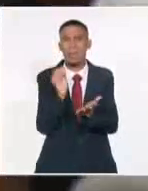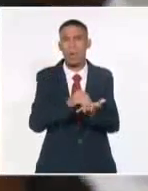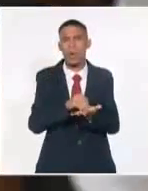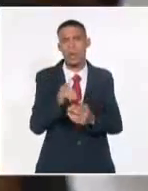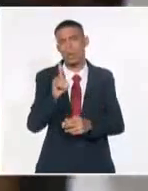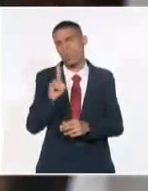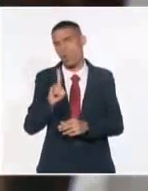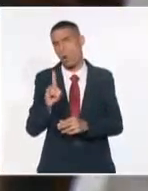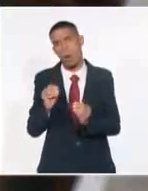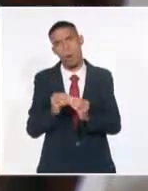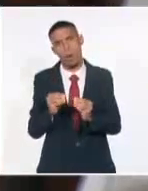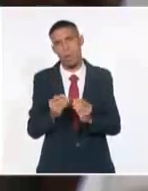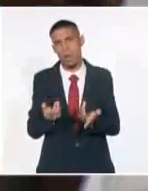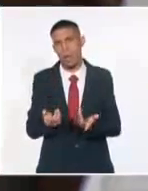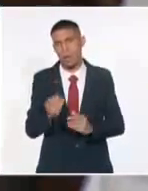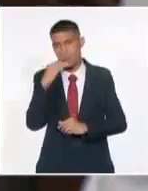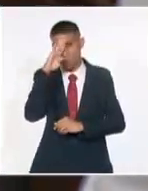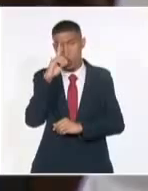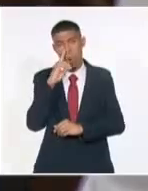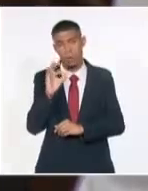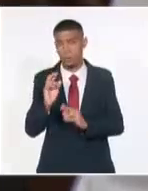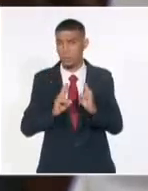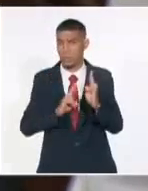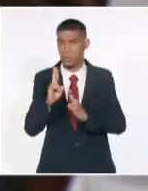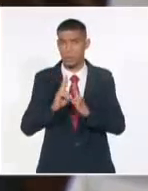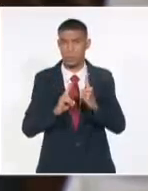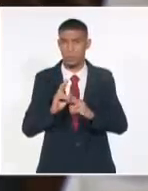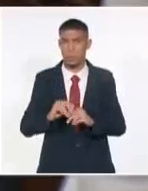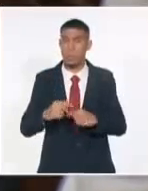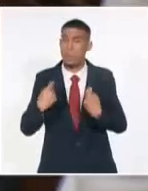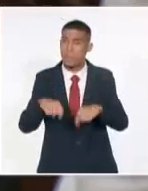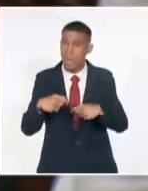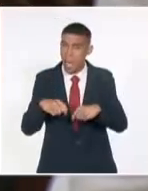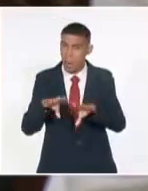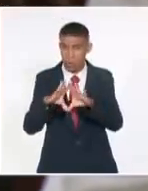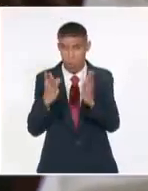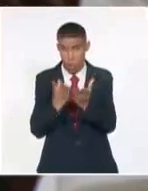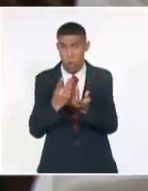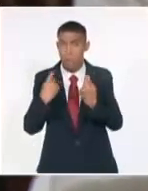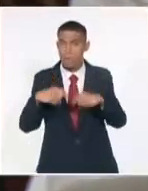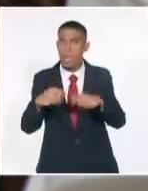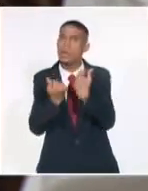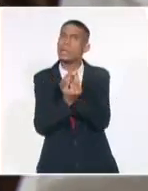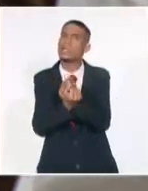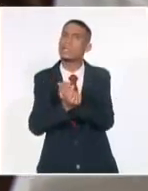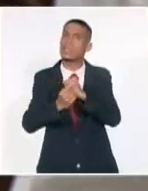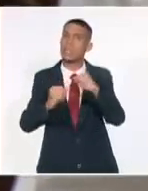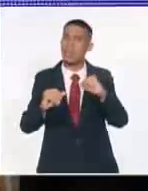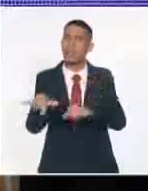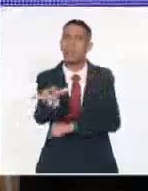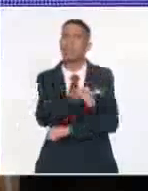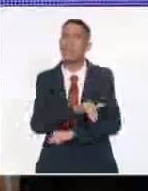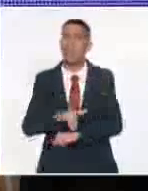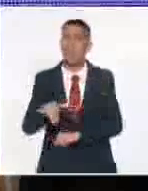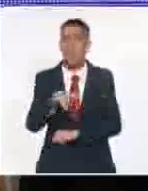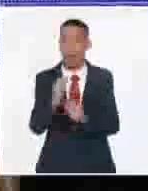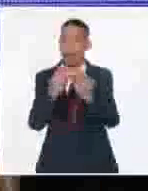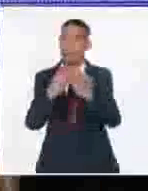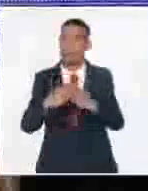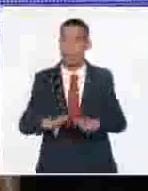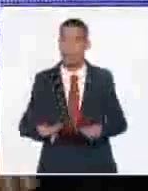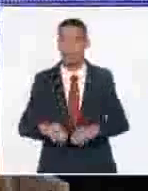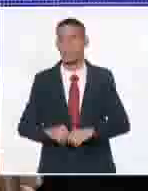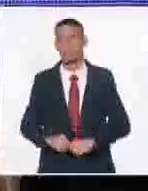amplio, universal, democrático y en el seno de la Asamblea General de las Naciones Unidas, que es su